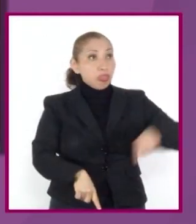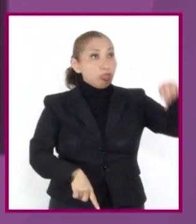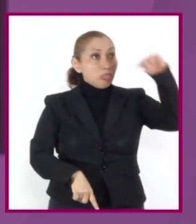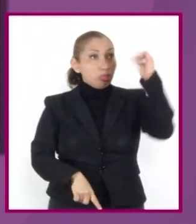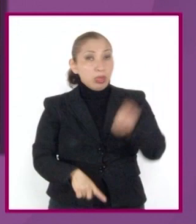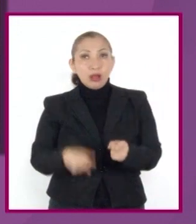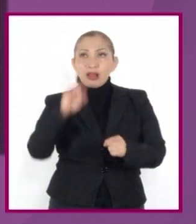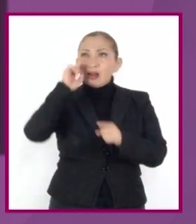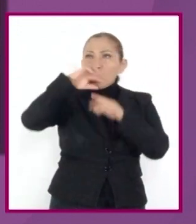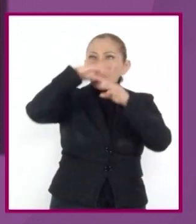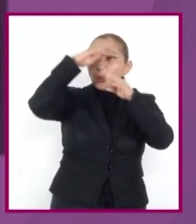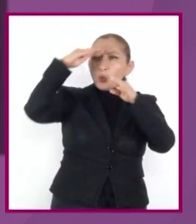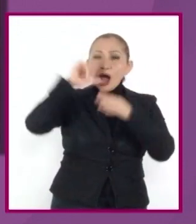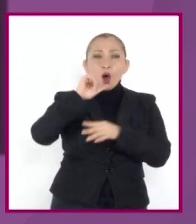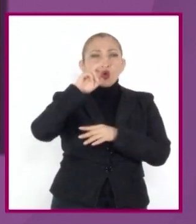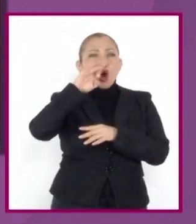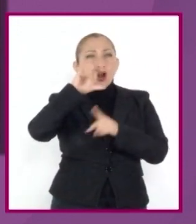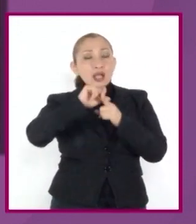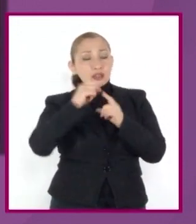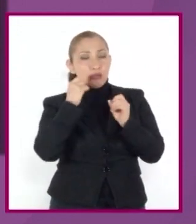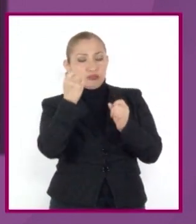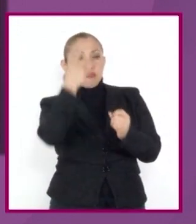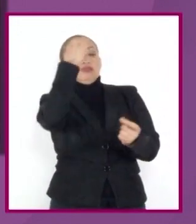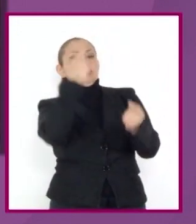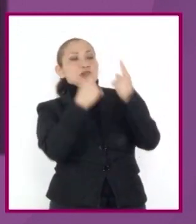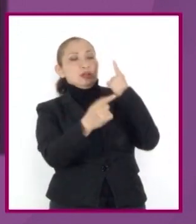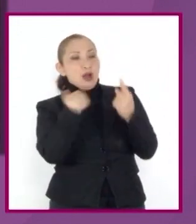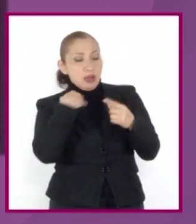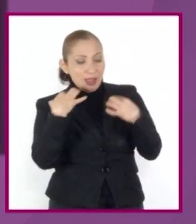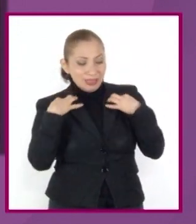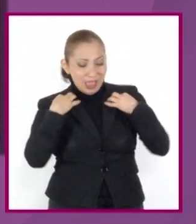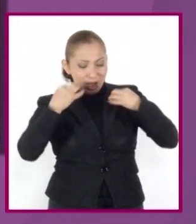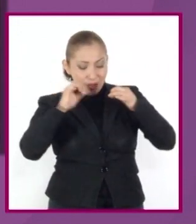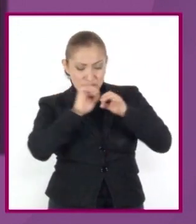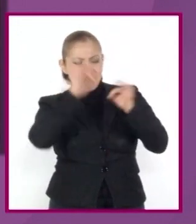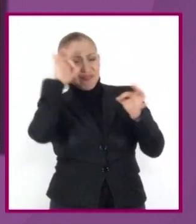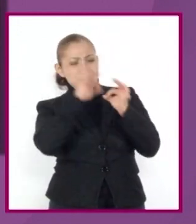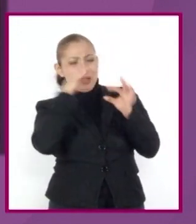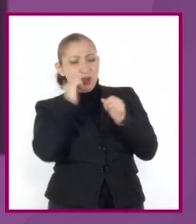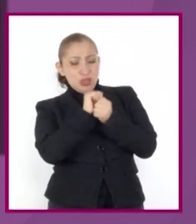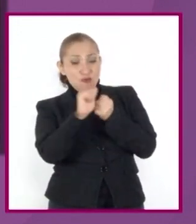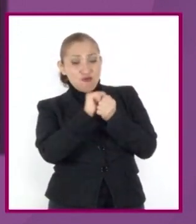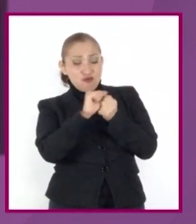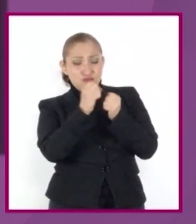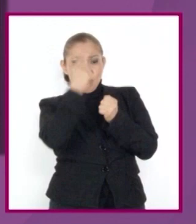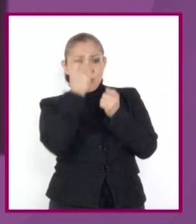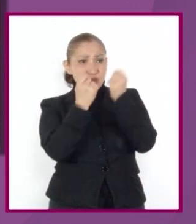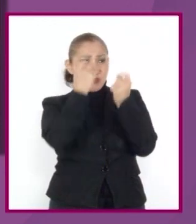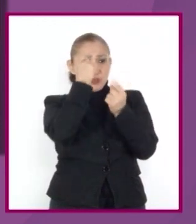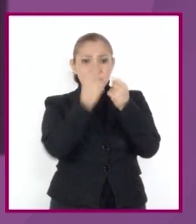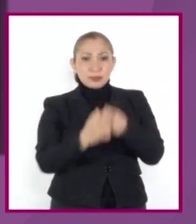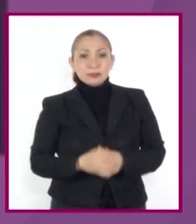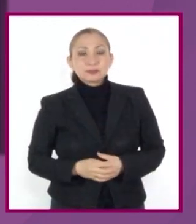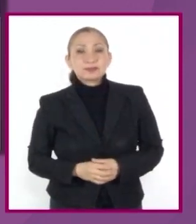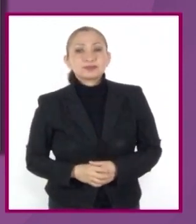las auroras boreales o las chispas que desprenden las telas de fibras sintéticas al frotarlas.